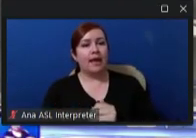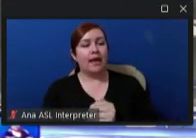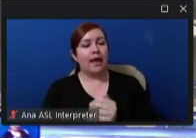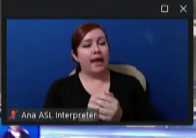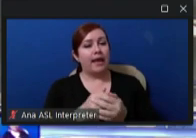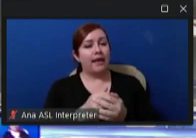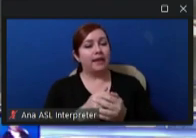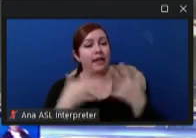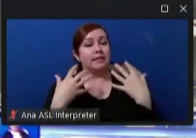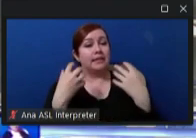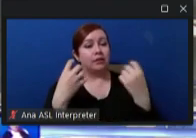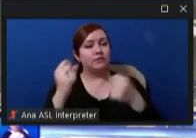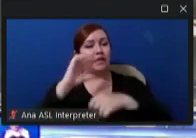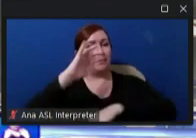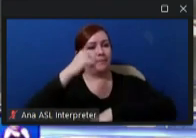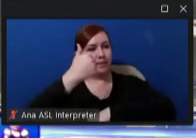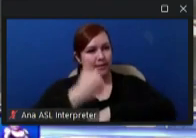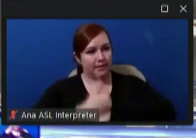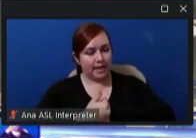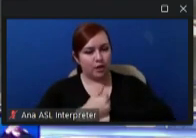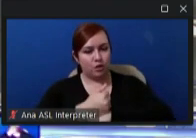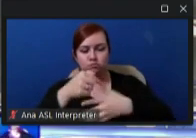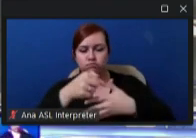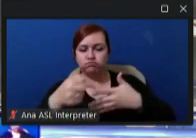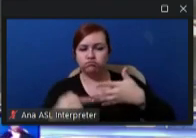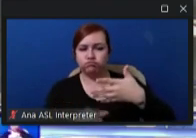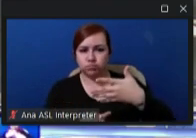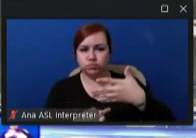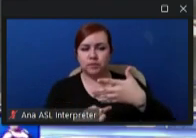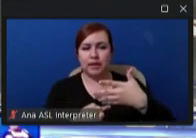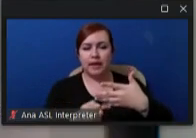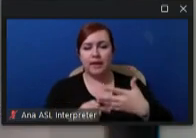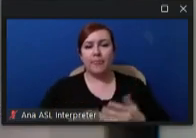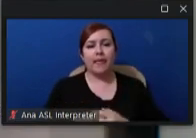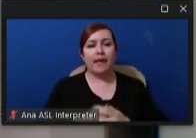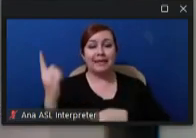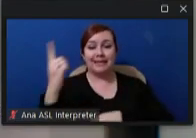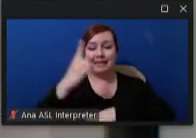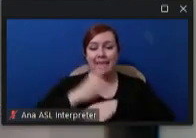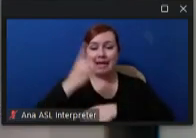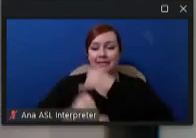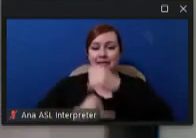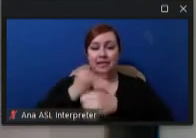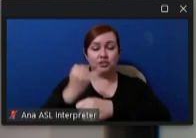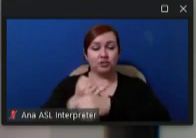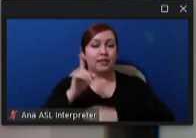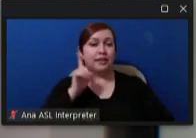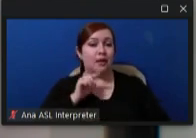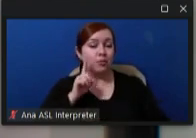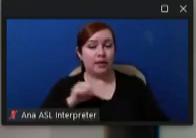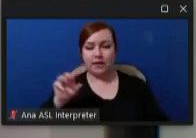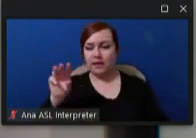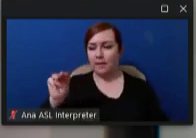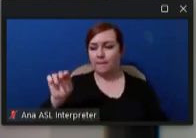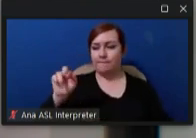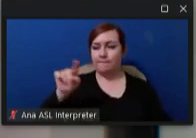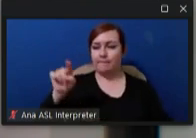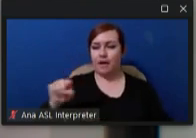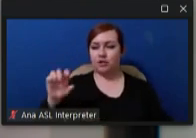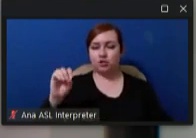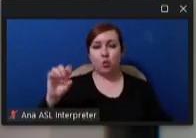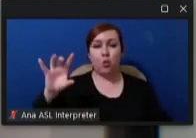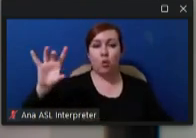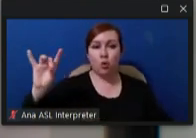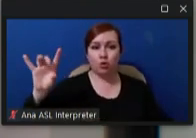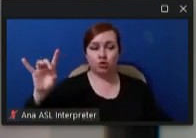medidas estructurales tales como: en el marco del Día Internacional de la Mujer, el 8 de marzo del presente año, la